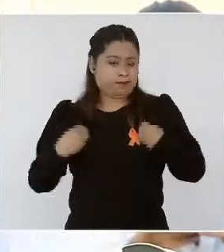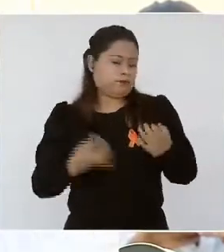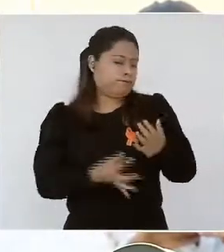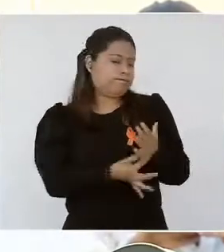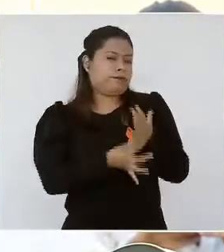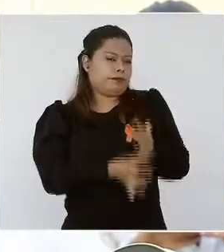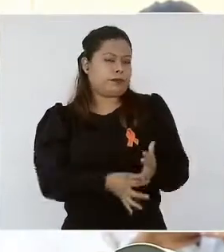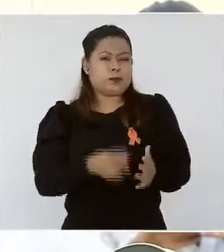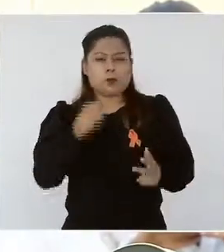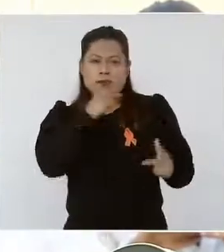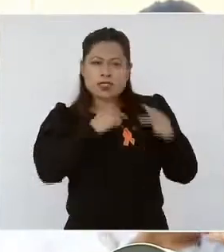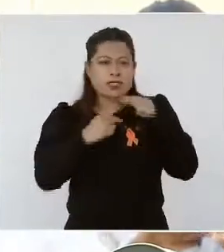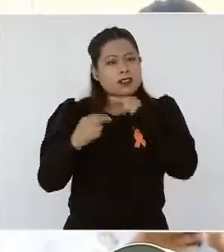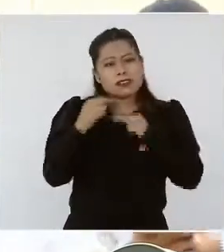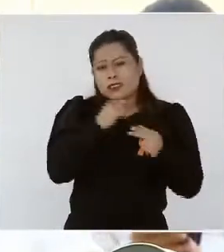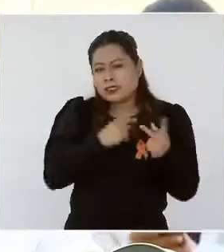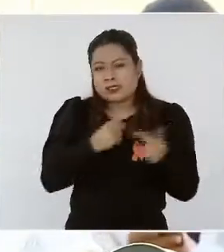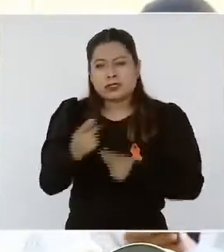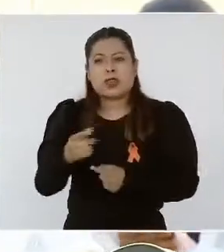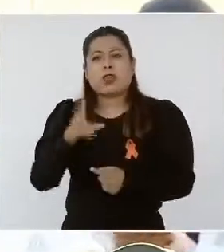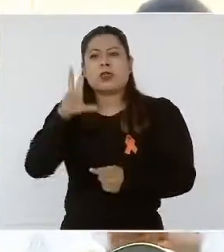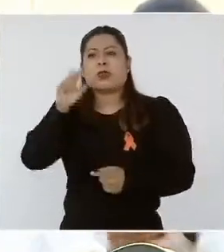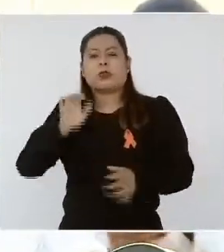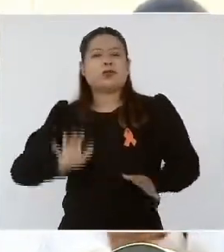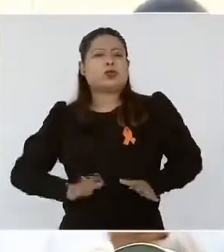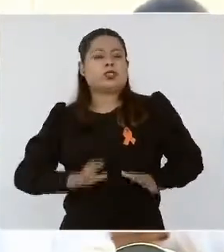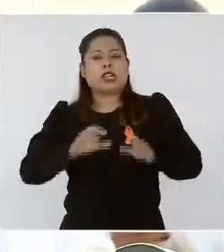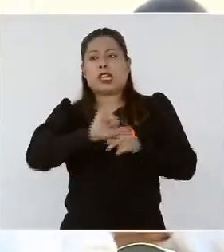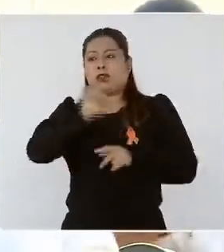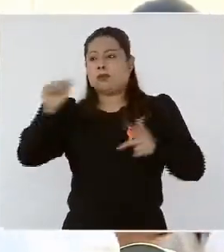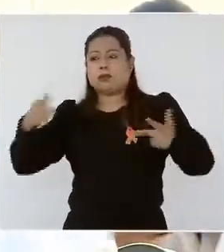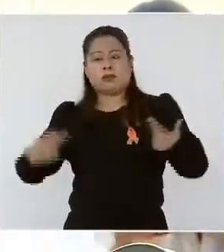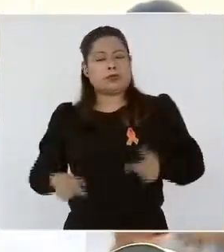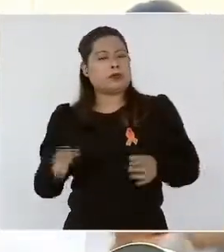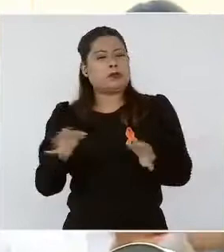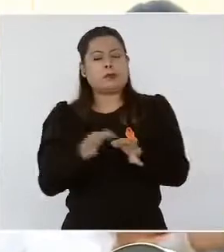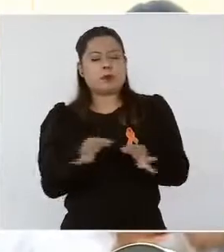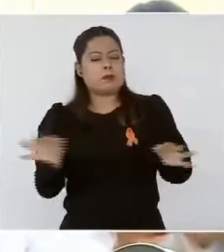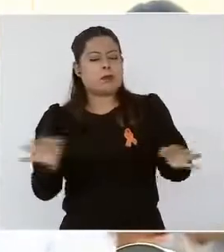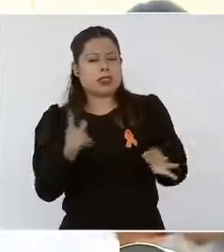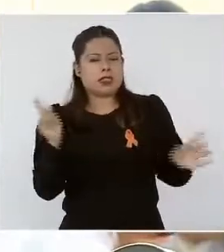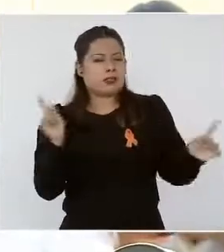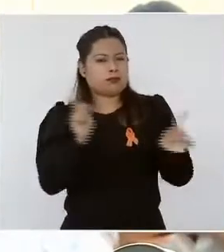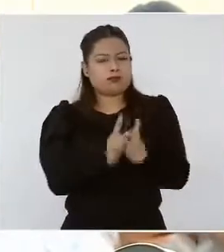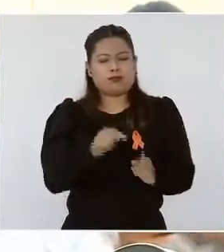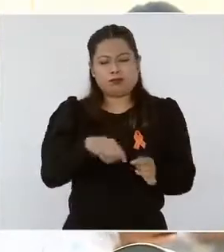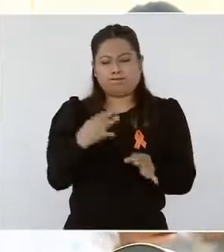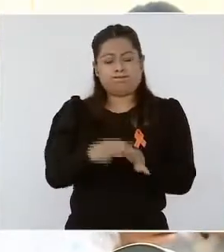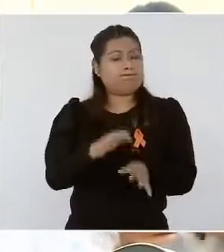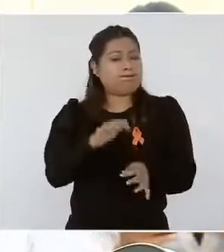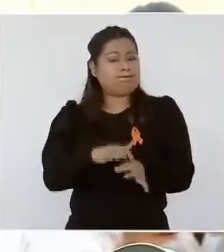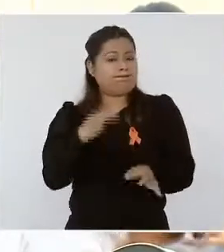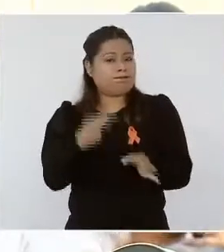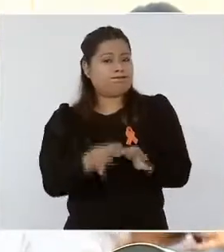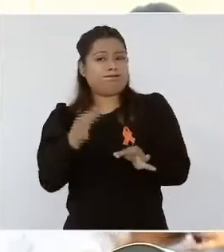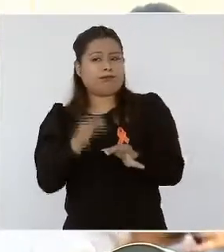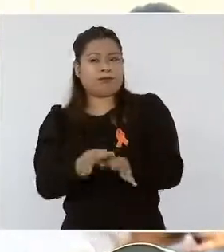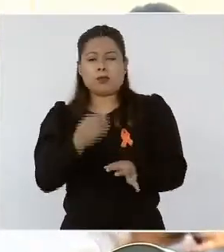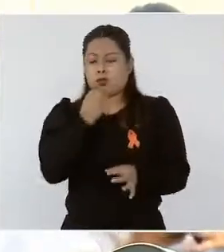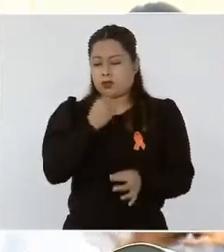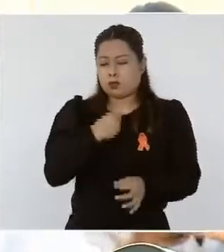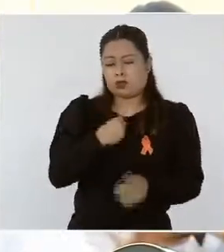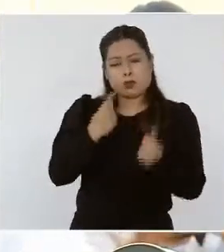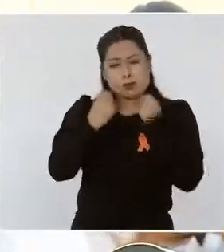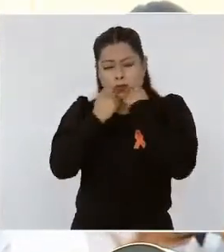decir, apresurarse, no considerar a los demás, simplemente llegar a donde tienes que llegar, a como dé lugar, aunque